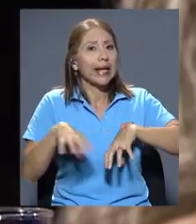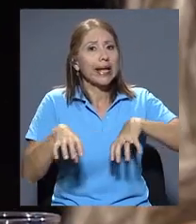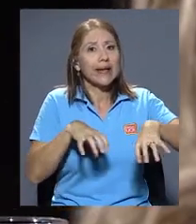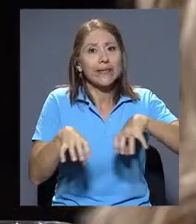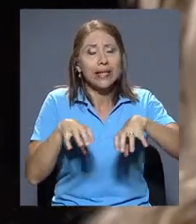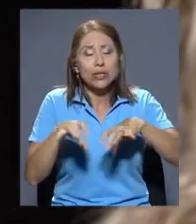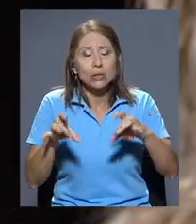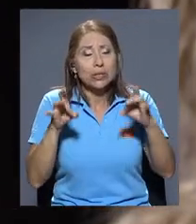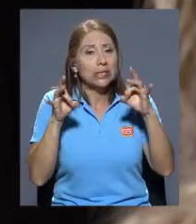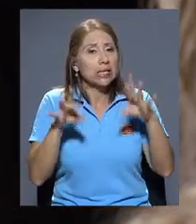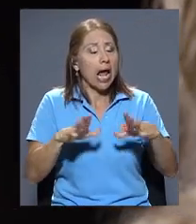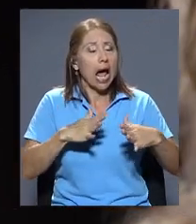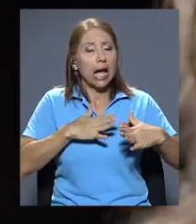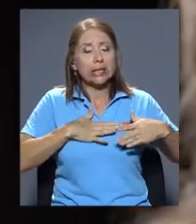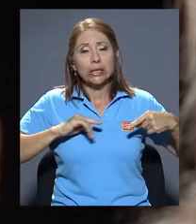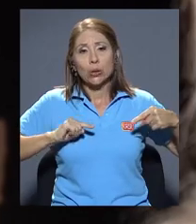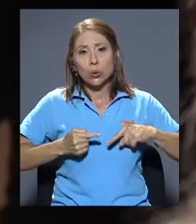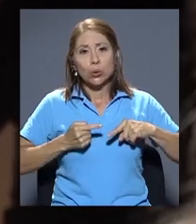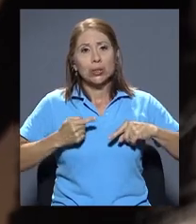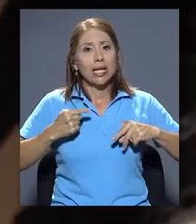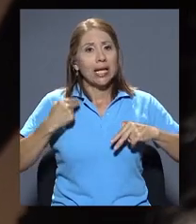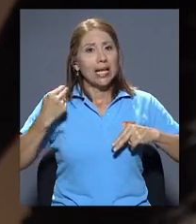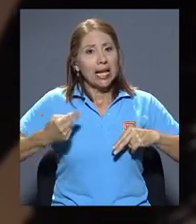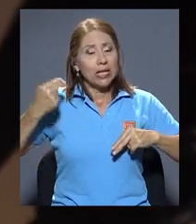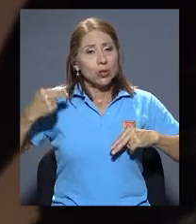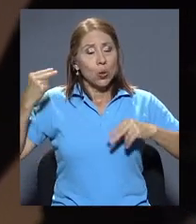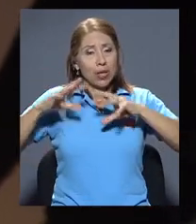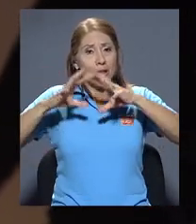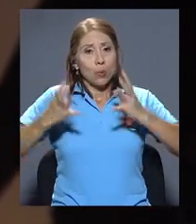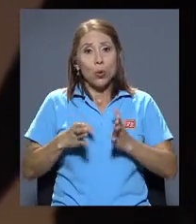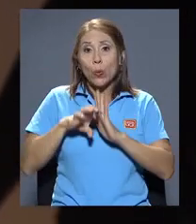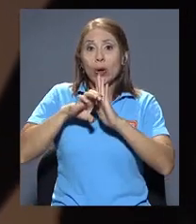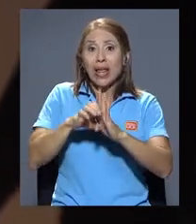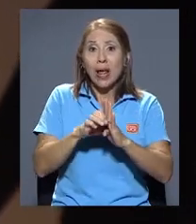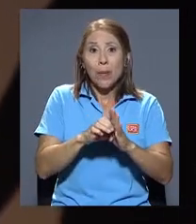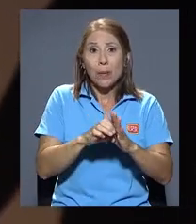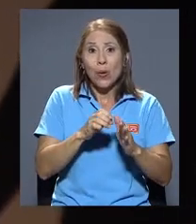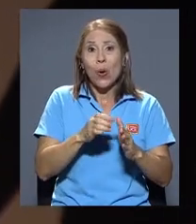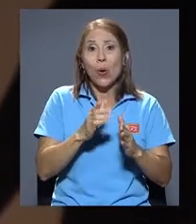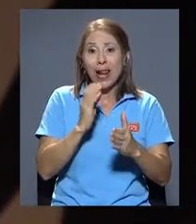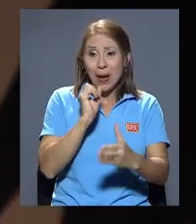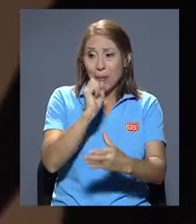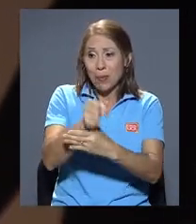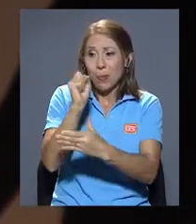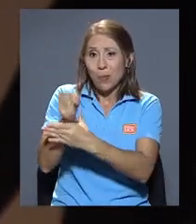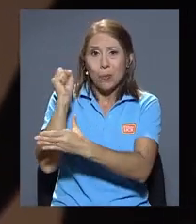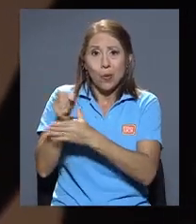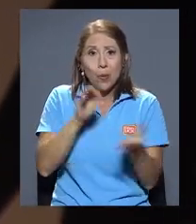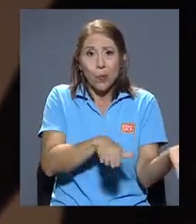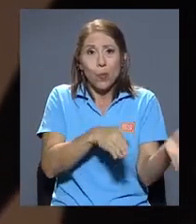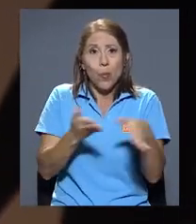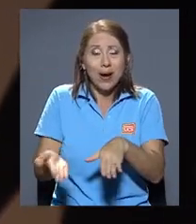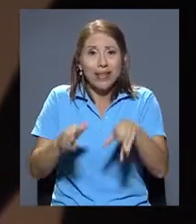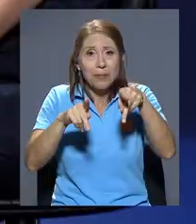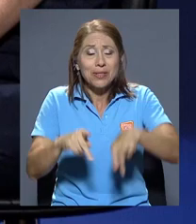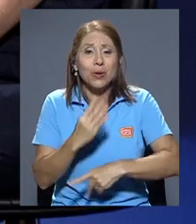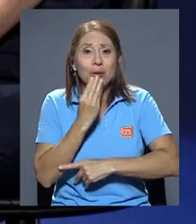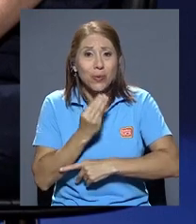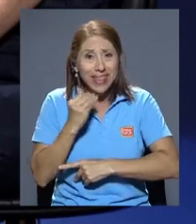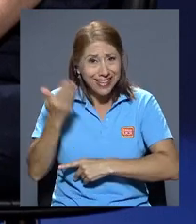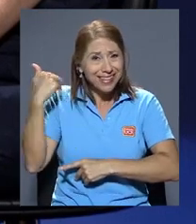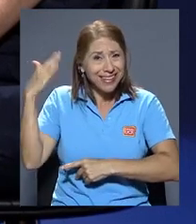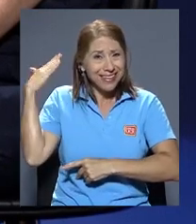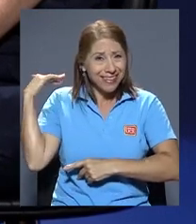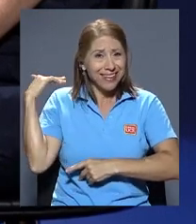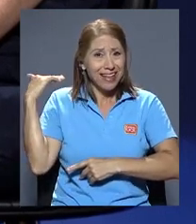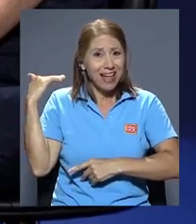la humanidad, el holocausto, por ejemplo, judío, es de que todas esas señales estaban presentes. Y la